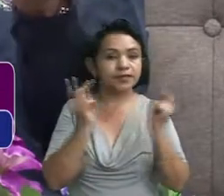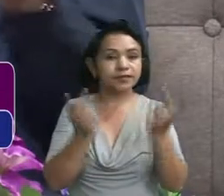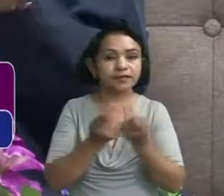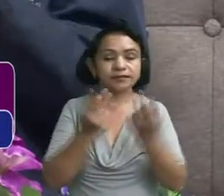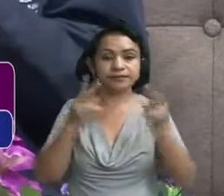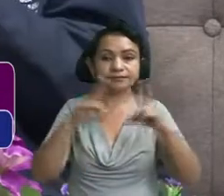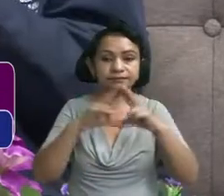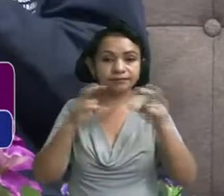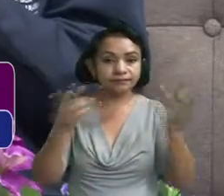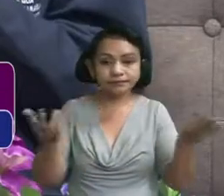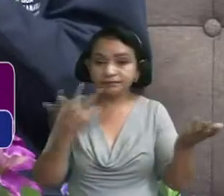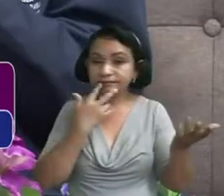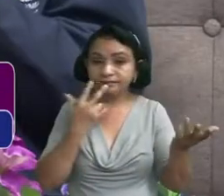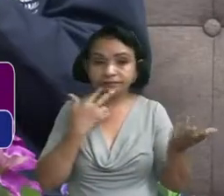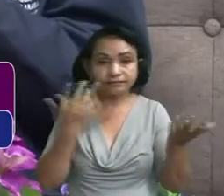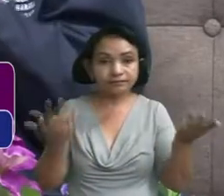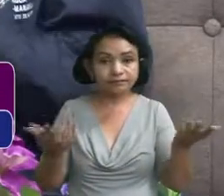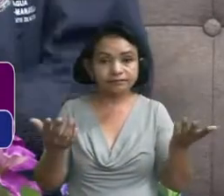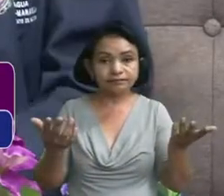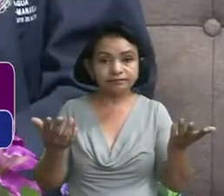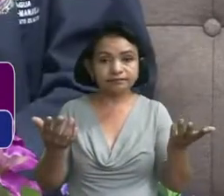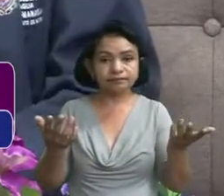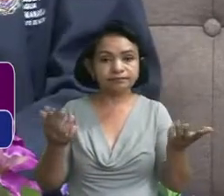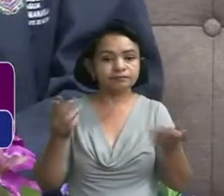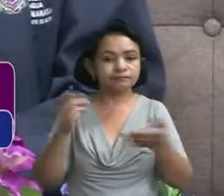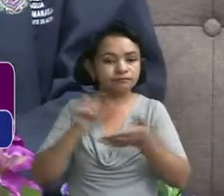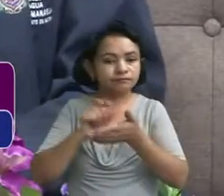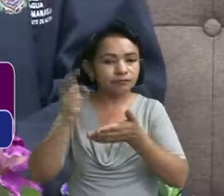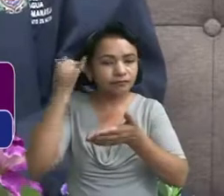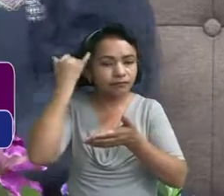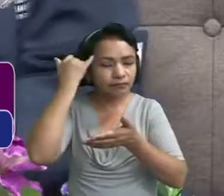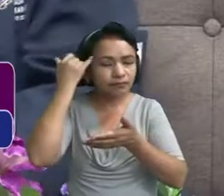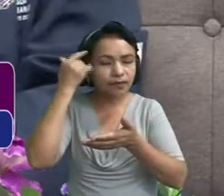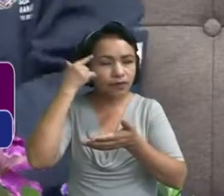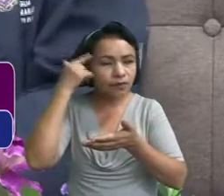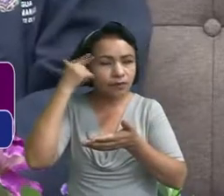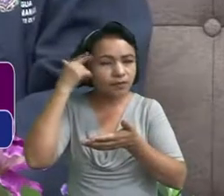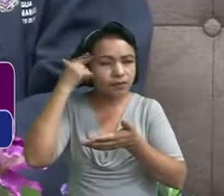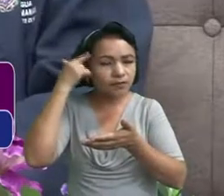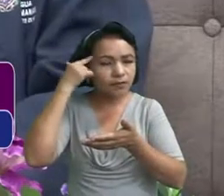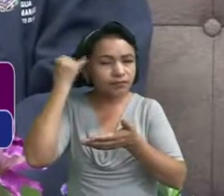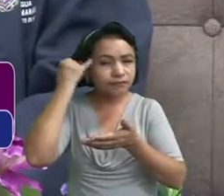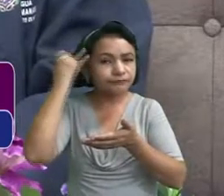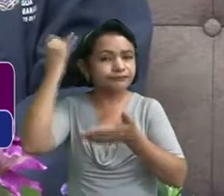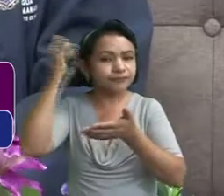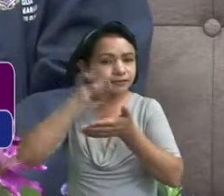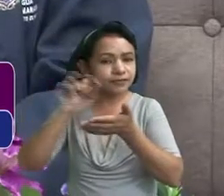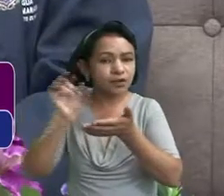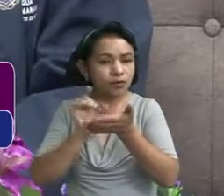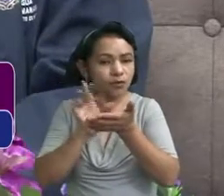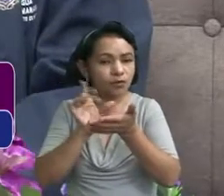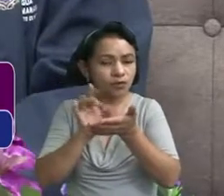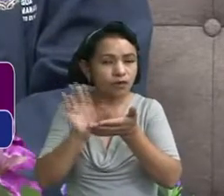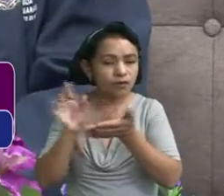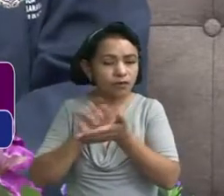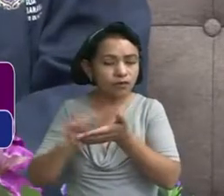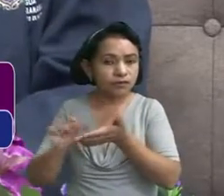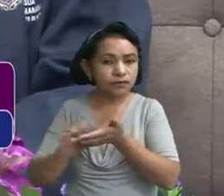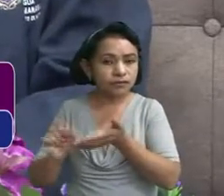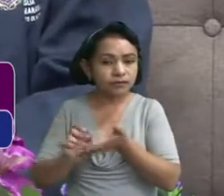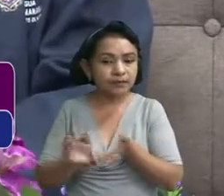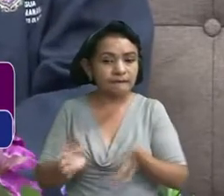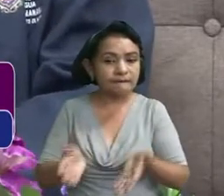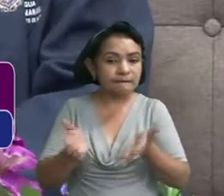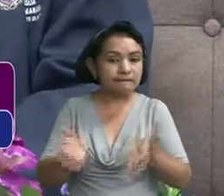nicaragüense. Entonces, ellos articularon toda una estrategia, o sea, todo el odio, ¿verdad? Es un odio inducido,